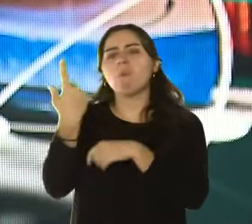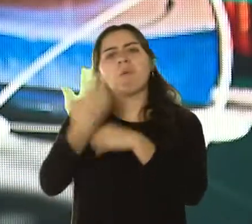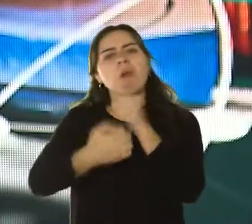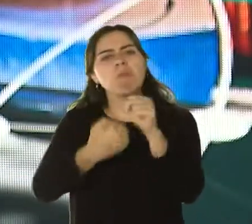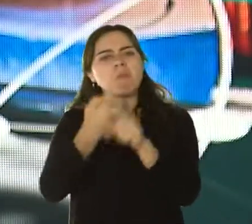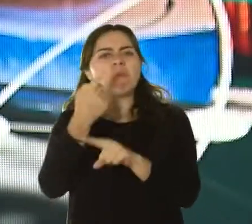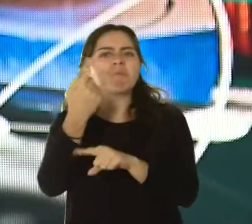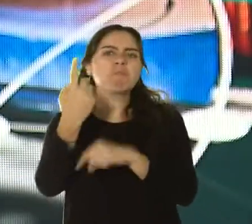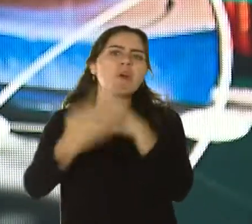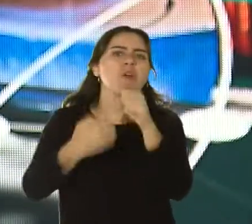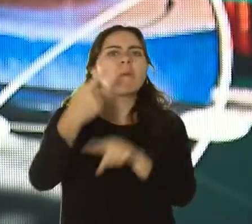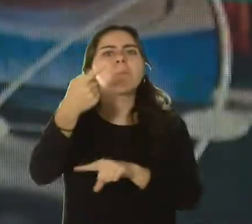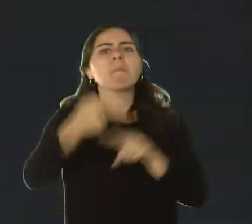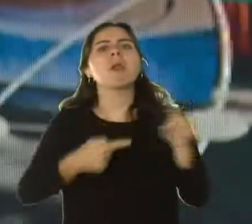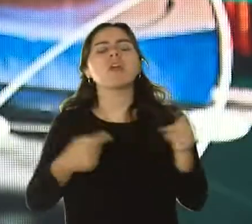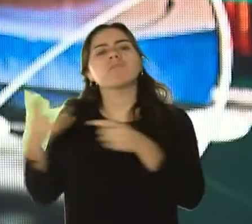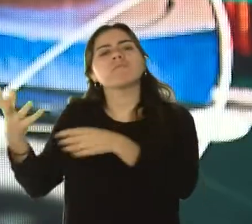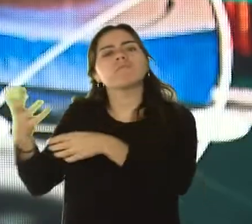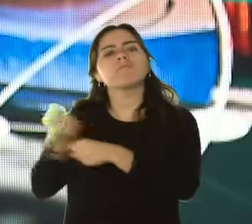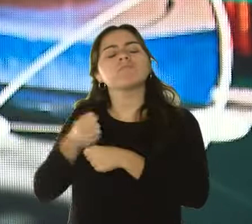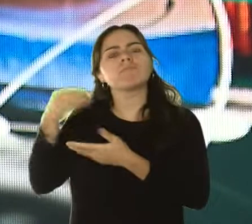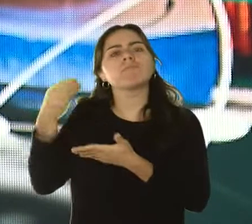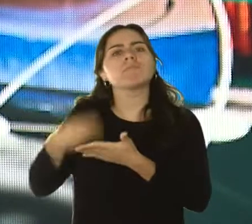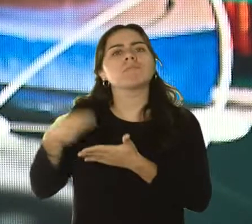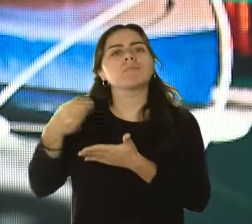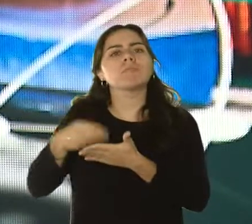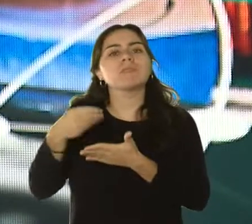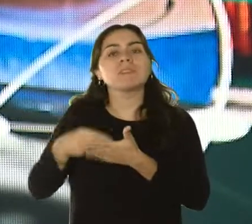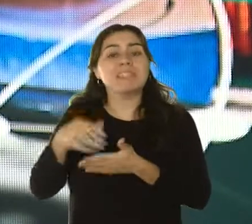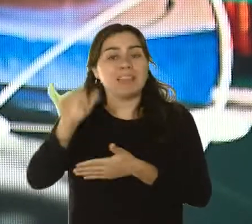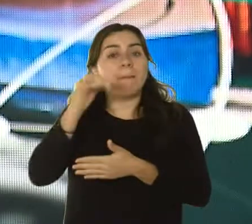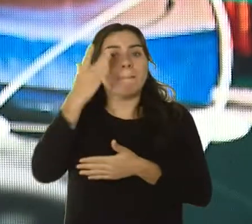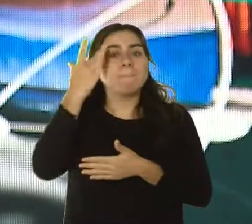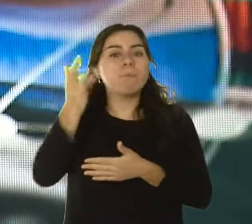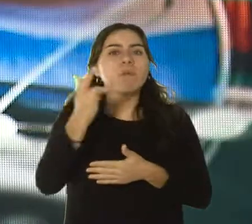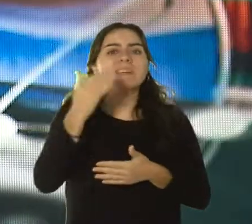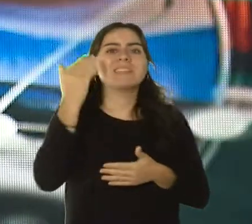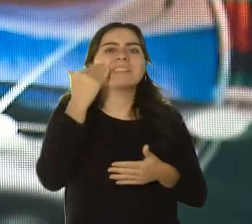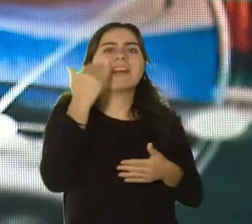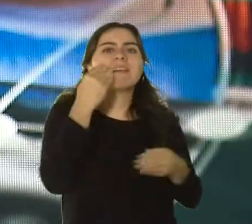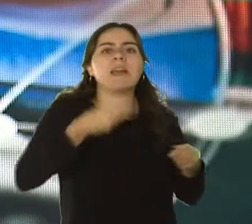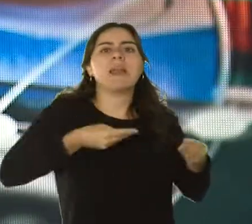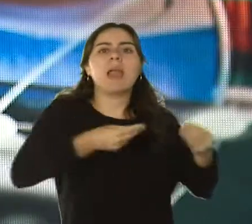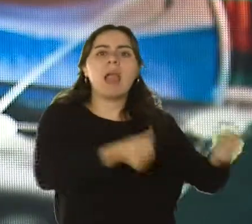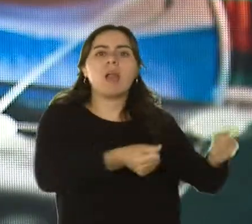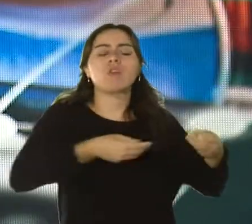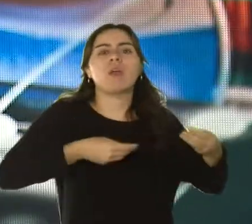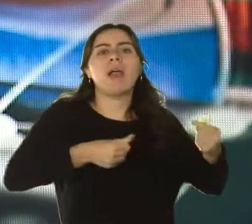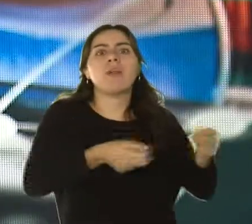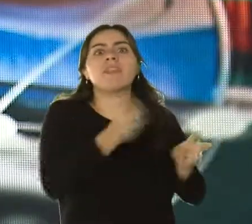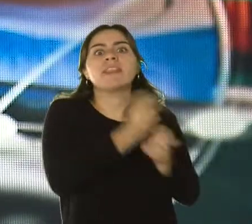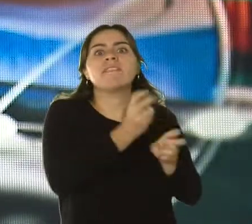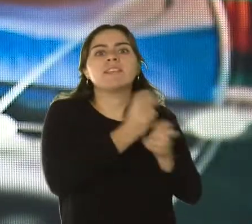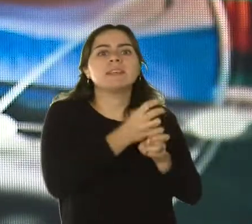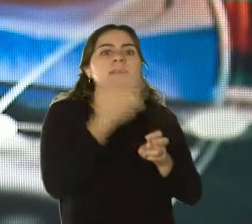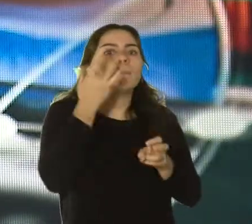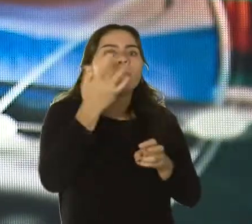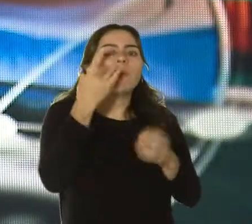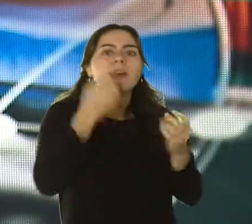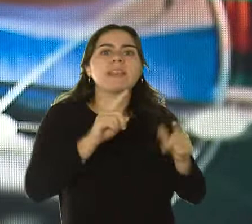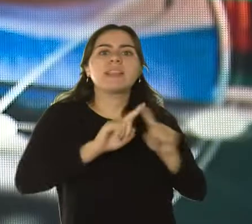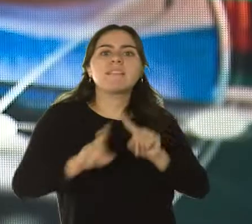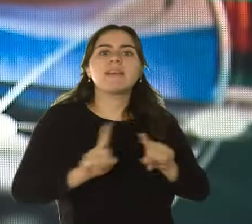donde se intencionaba que los gastos que no podían cubrir por estas órdenes ejecutivas que estaban afectando